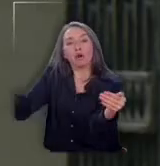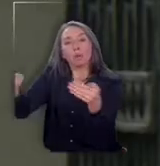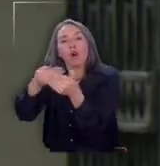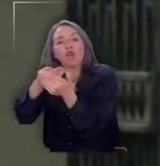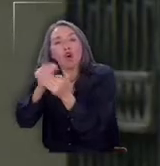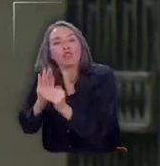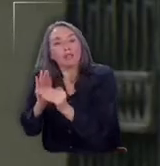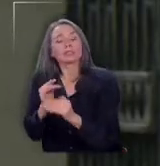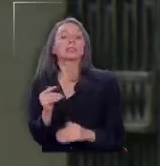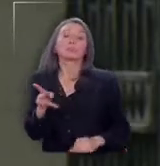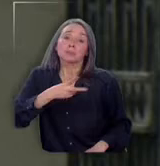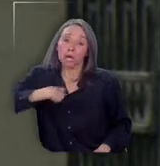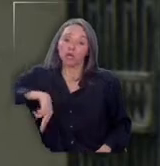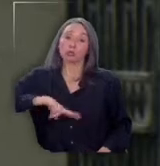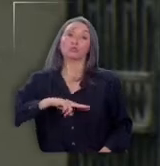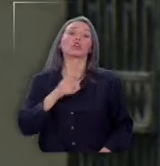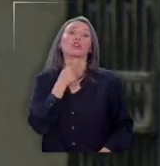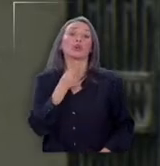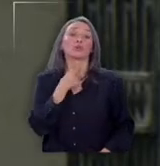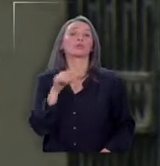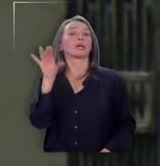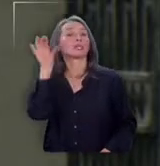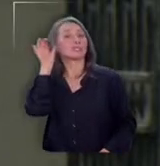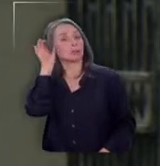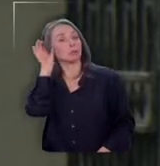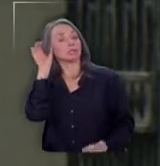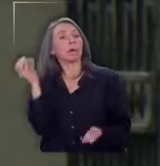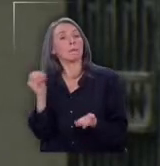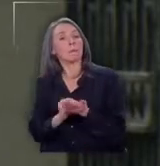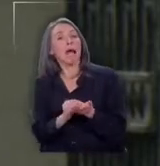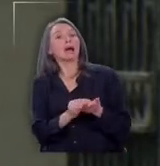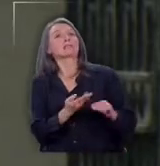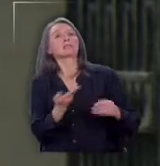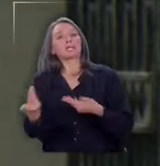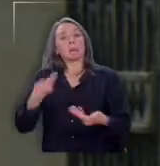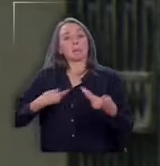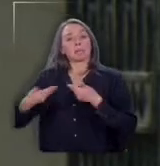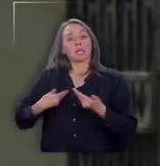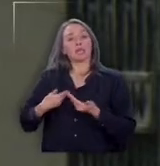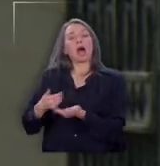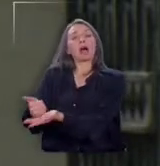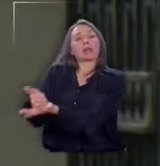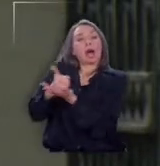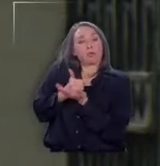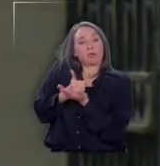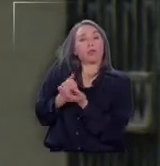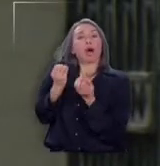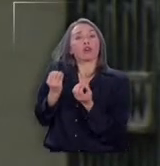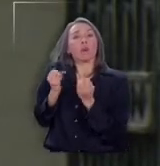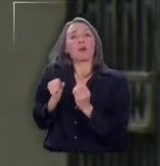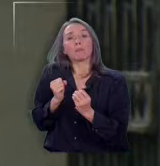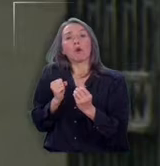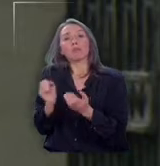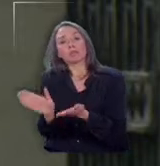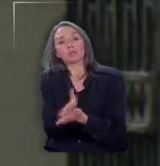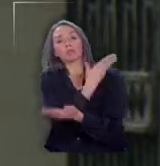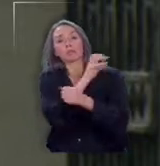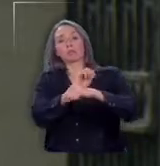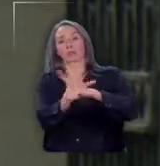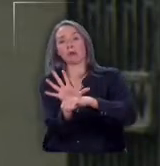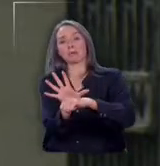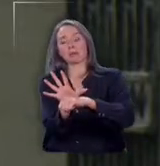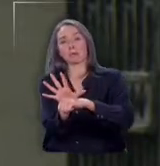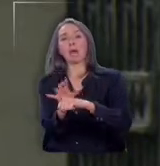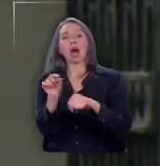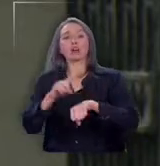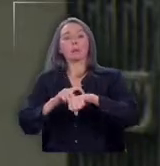Nos gustaría efectivamente Escuchar más solicitudes de colaboración de cómo poder superar esta pandemia es el